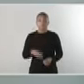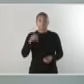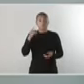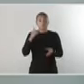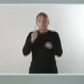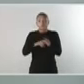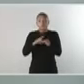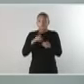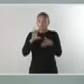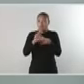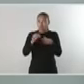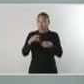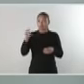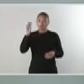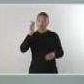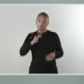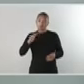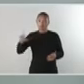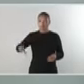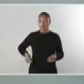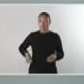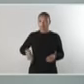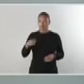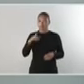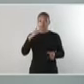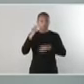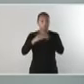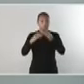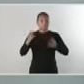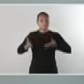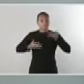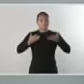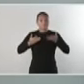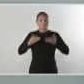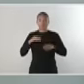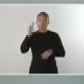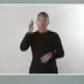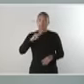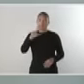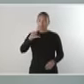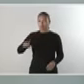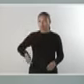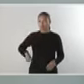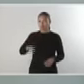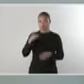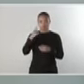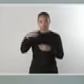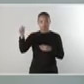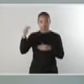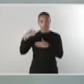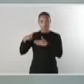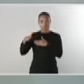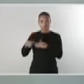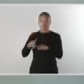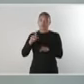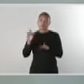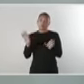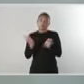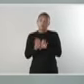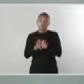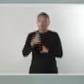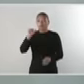Pero alégrense estos malos gobiernos ya se van con la alternancia pacífica